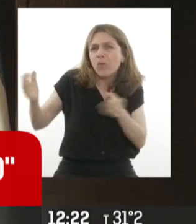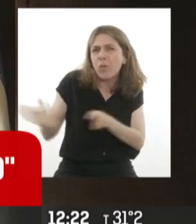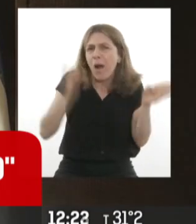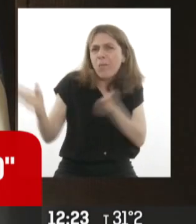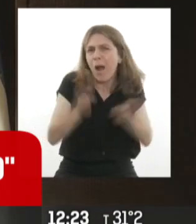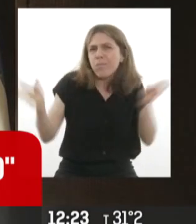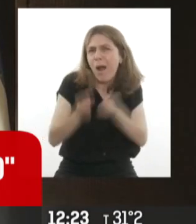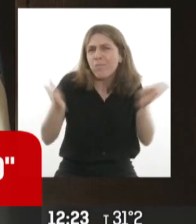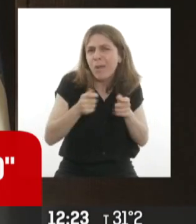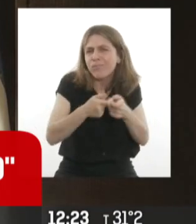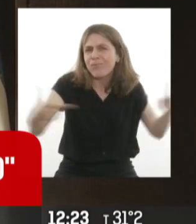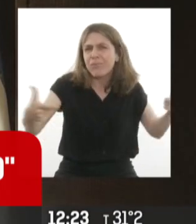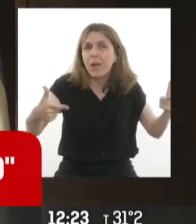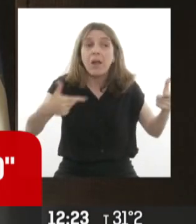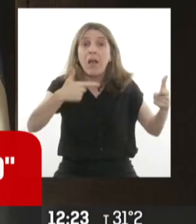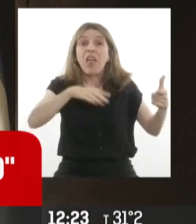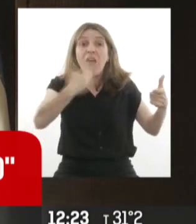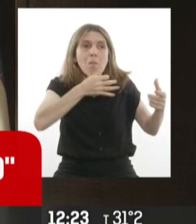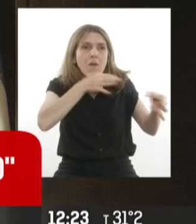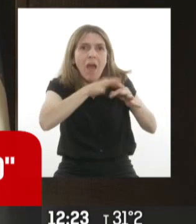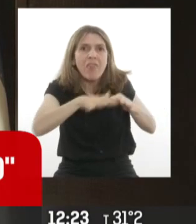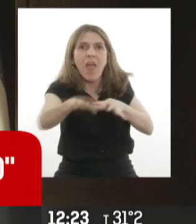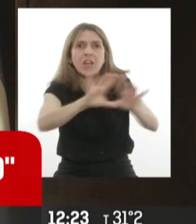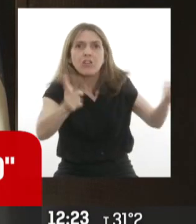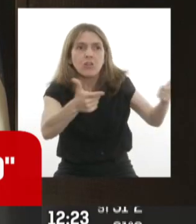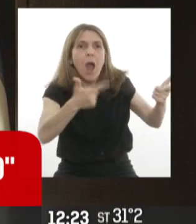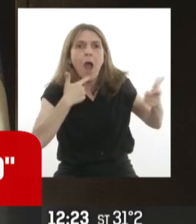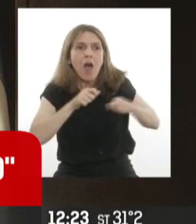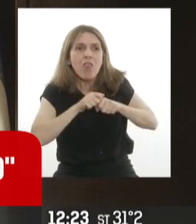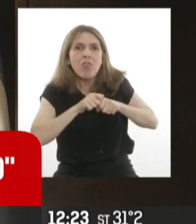suntuario al conjunto social, dio muchísimo trabajo,